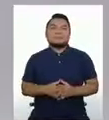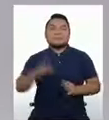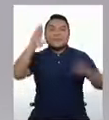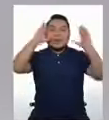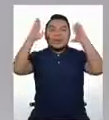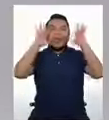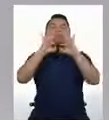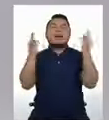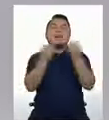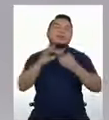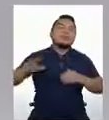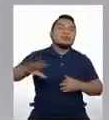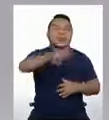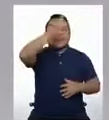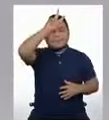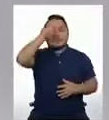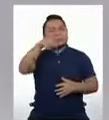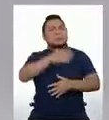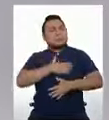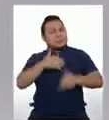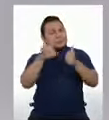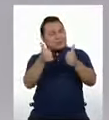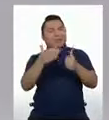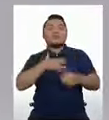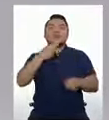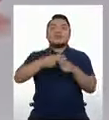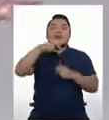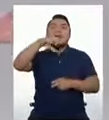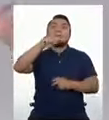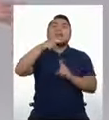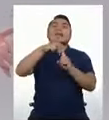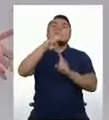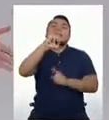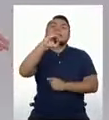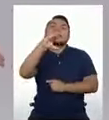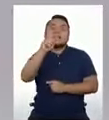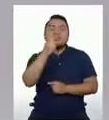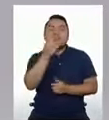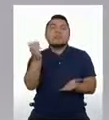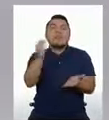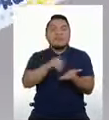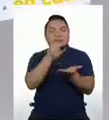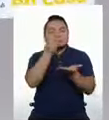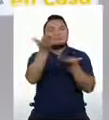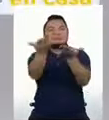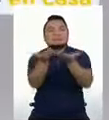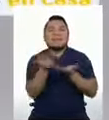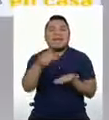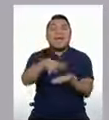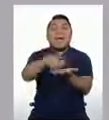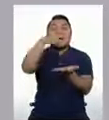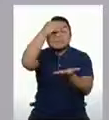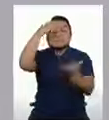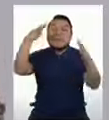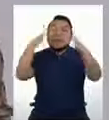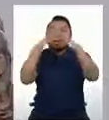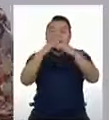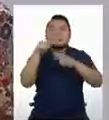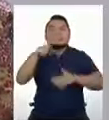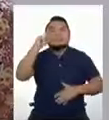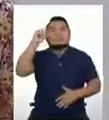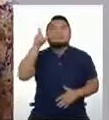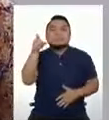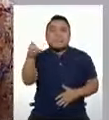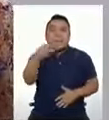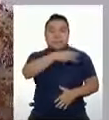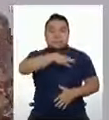Hola familias de todo el Perú, espero que se encuentren muy bien. Yo soy Patricia Barreto y les doy una vez más la bienvenida a Aprendo en Casa, una iniciativa